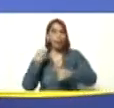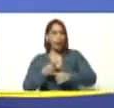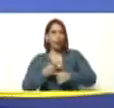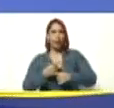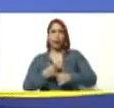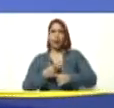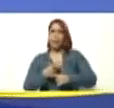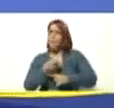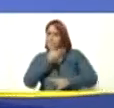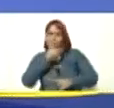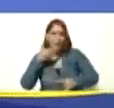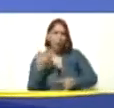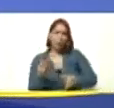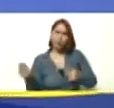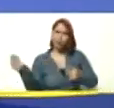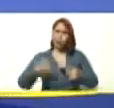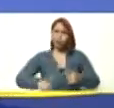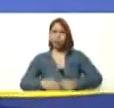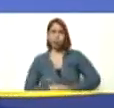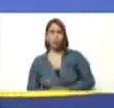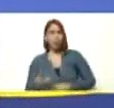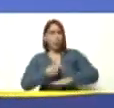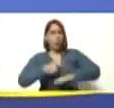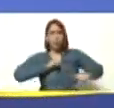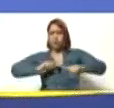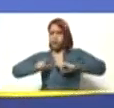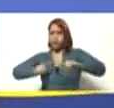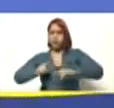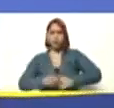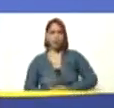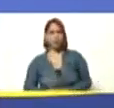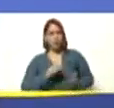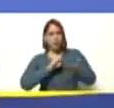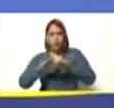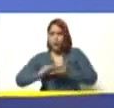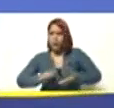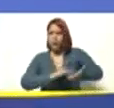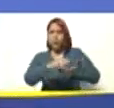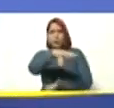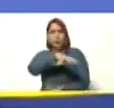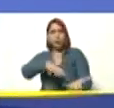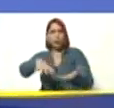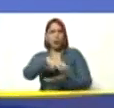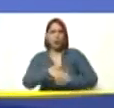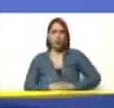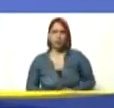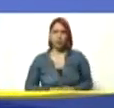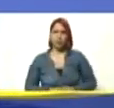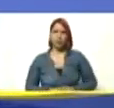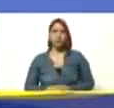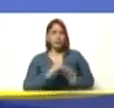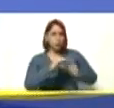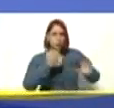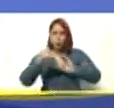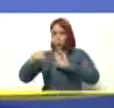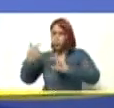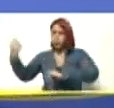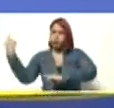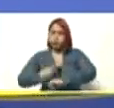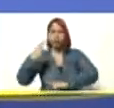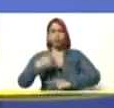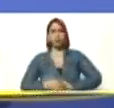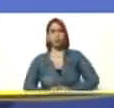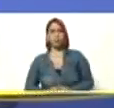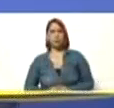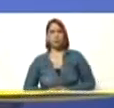ser mejor aún para gobernar, para solucionar problemas, para recibir denuncias a tiempo.